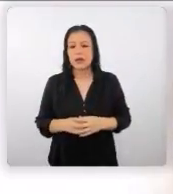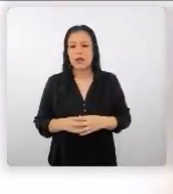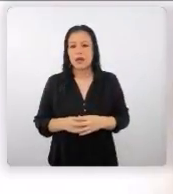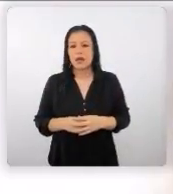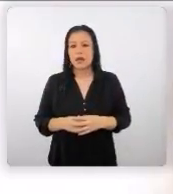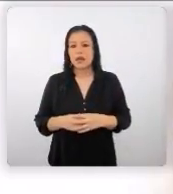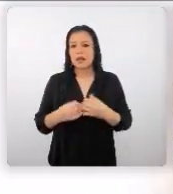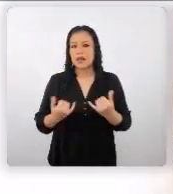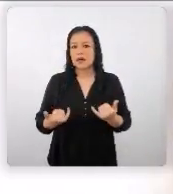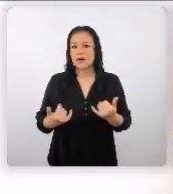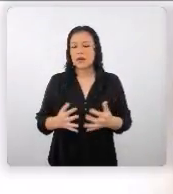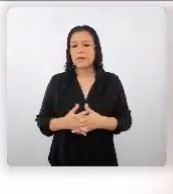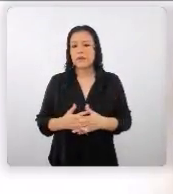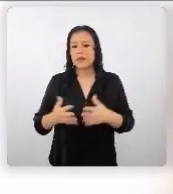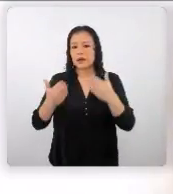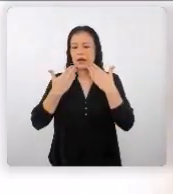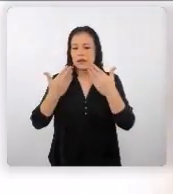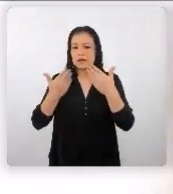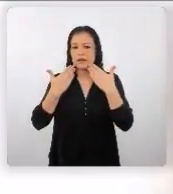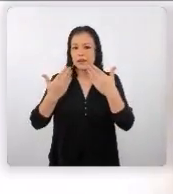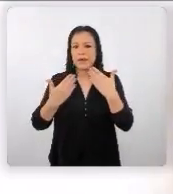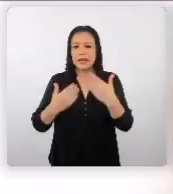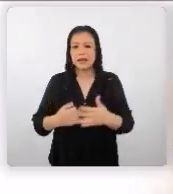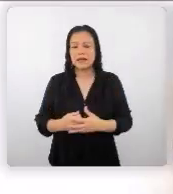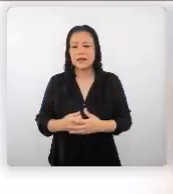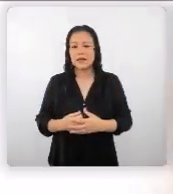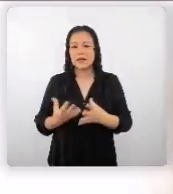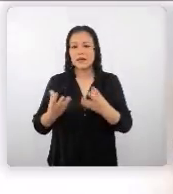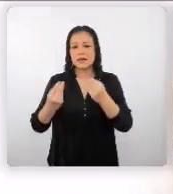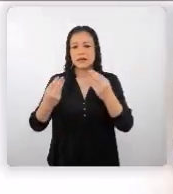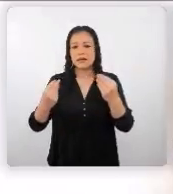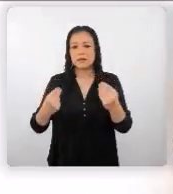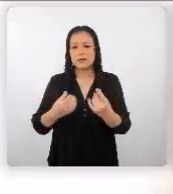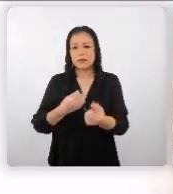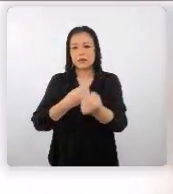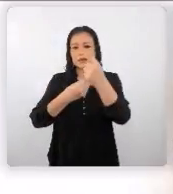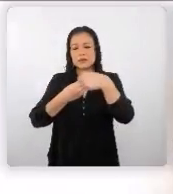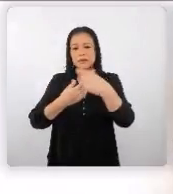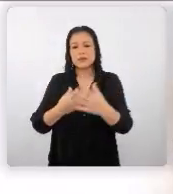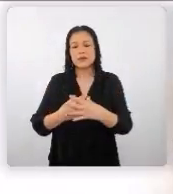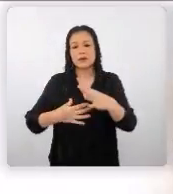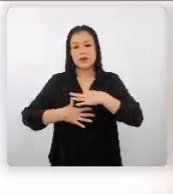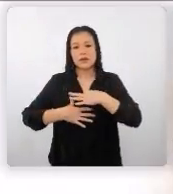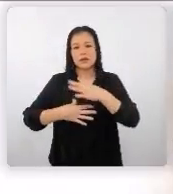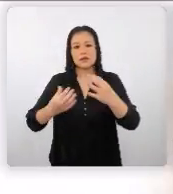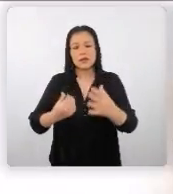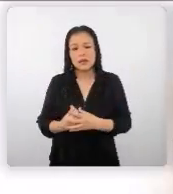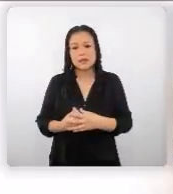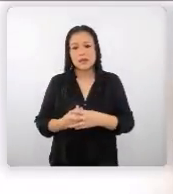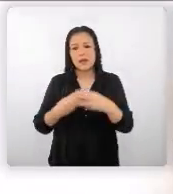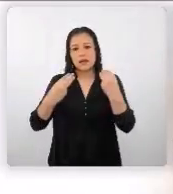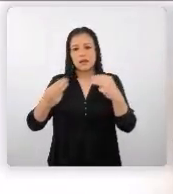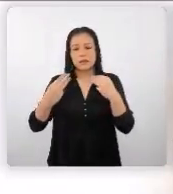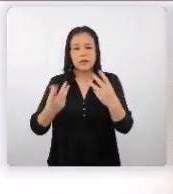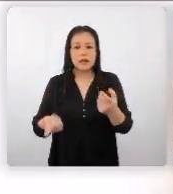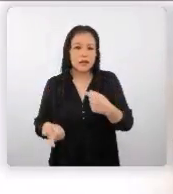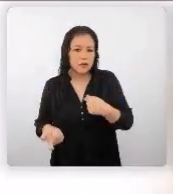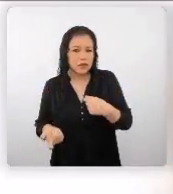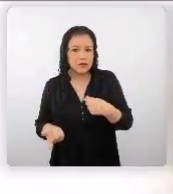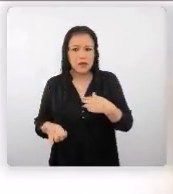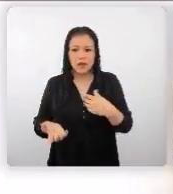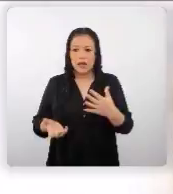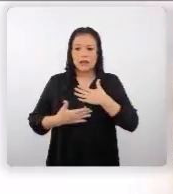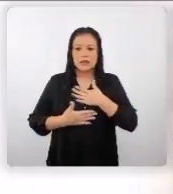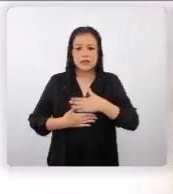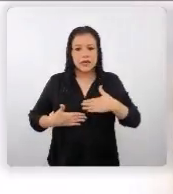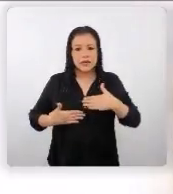todo, agradecemos bastante la participación y el interés en el mercado. Y bueno, yo, para mí es un placer